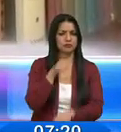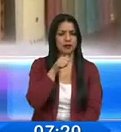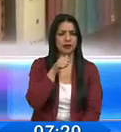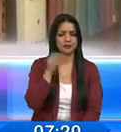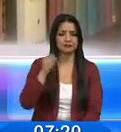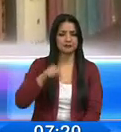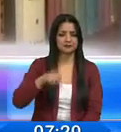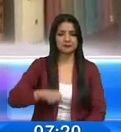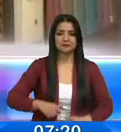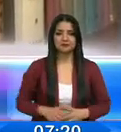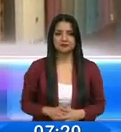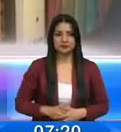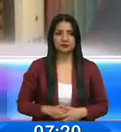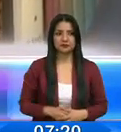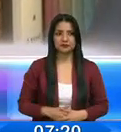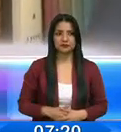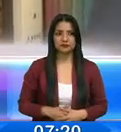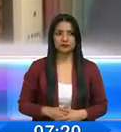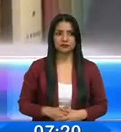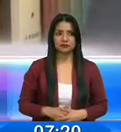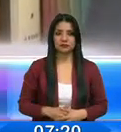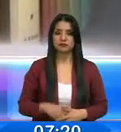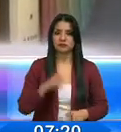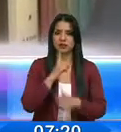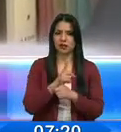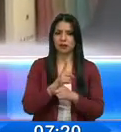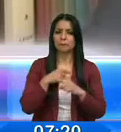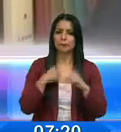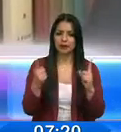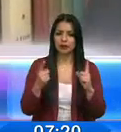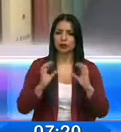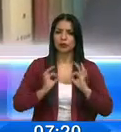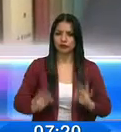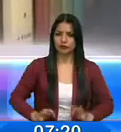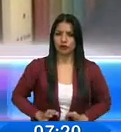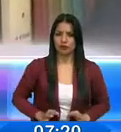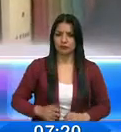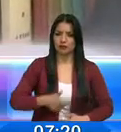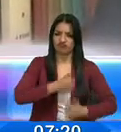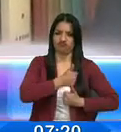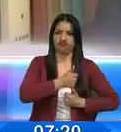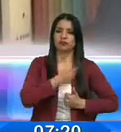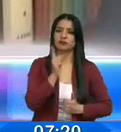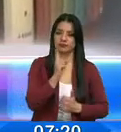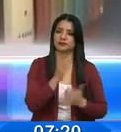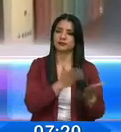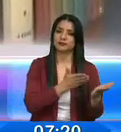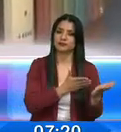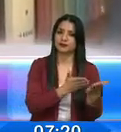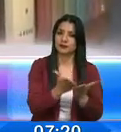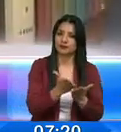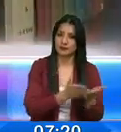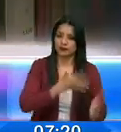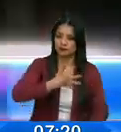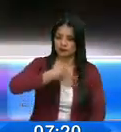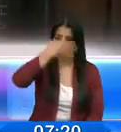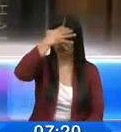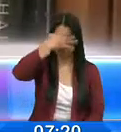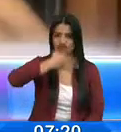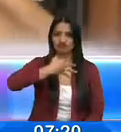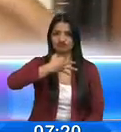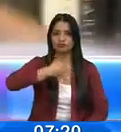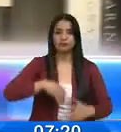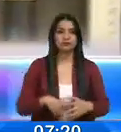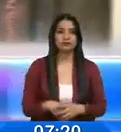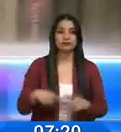Hace falta ponerse el uniforme en el sentido de tomar el reto. En serio. En serio.